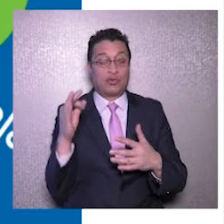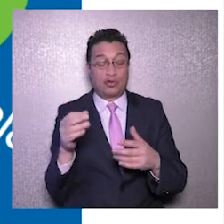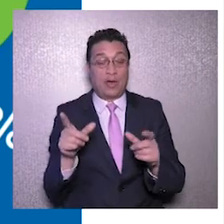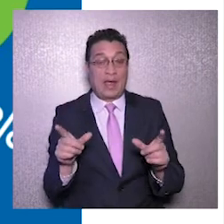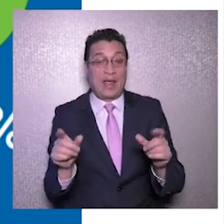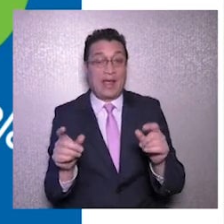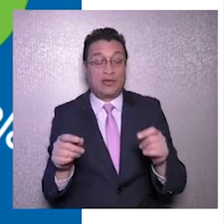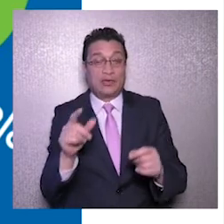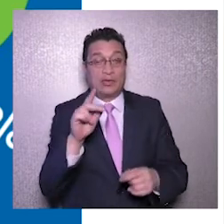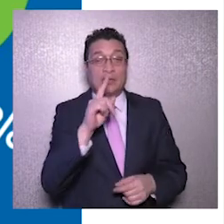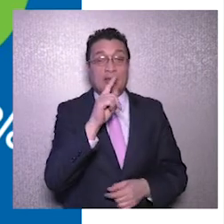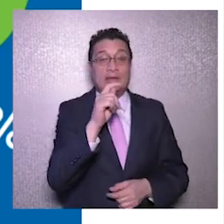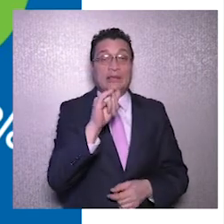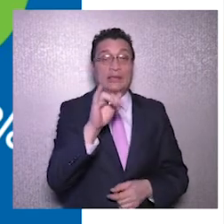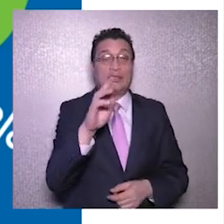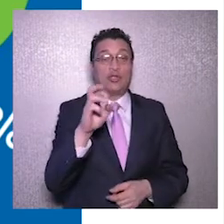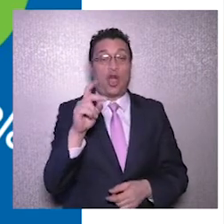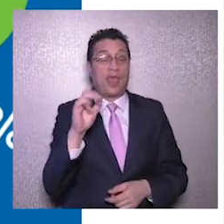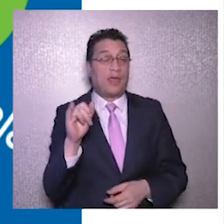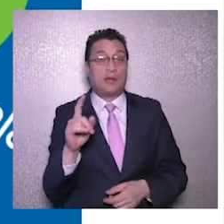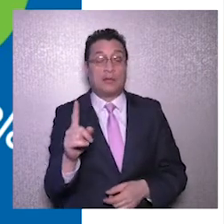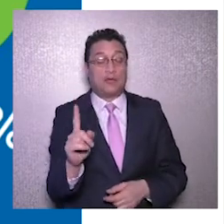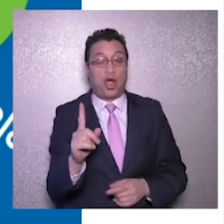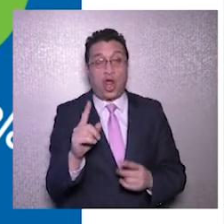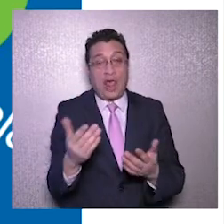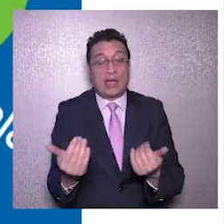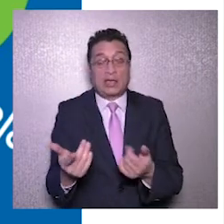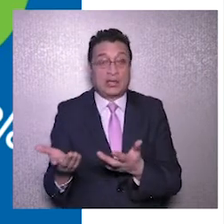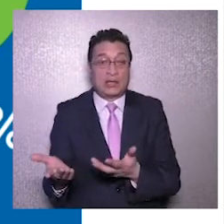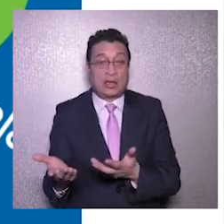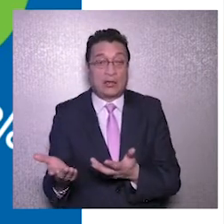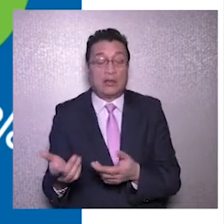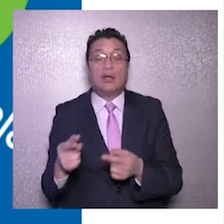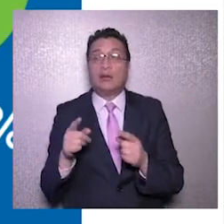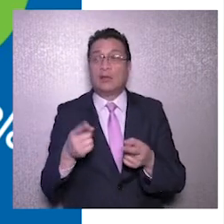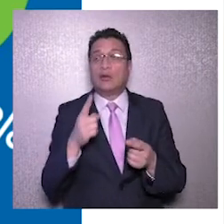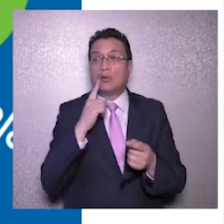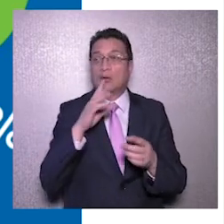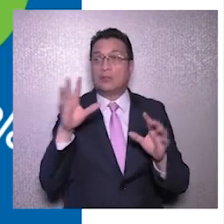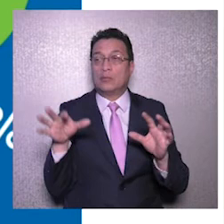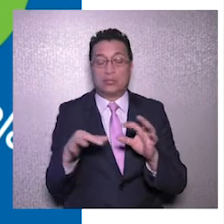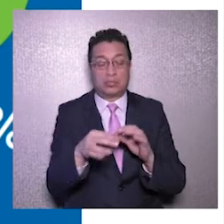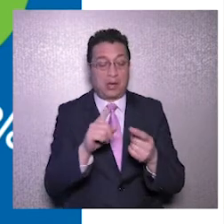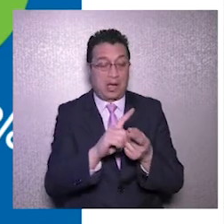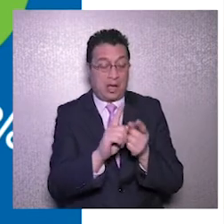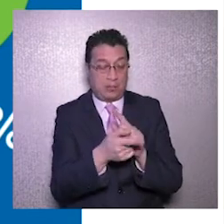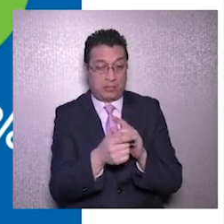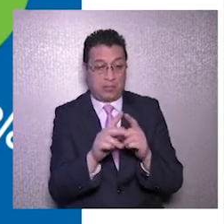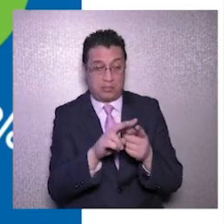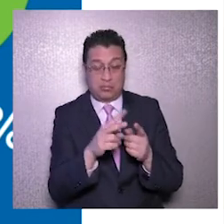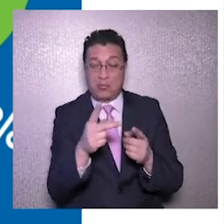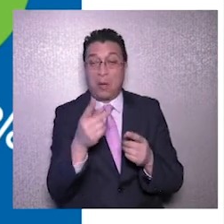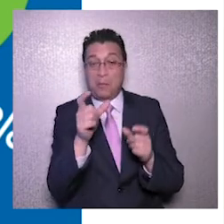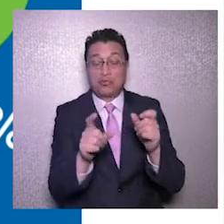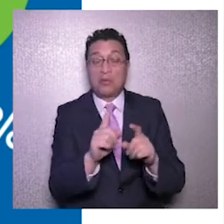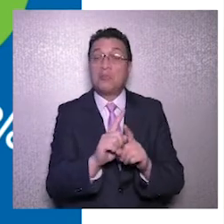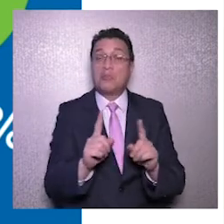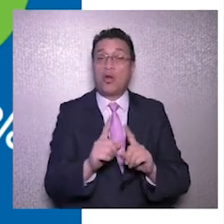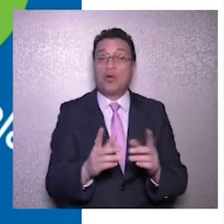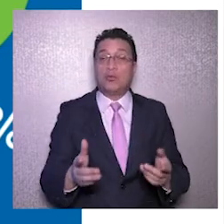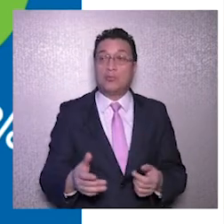de tiroides son diagnósticos innecesarios, diagnósticos que no iban a cambiar la evolución de este paciente.